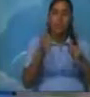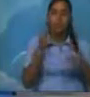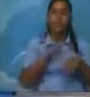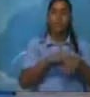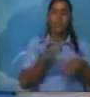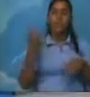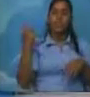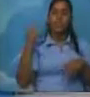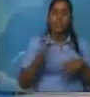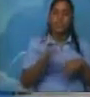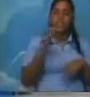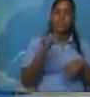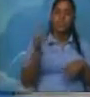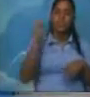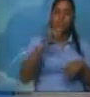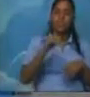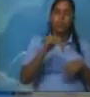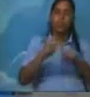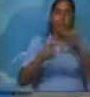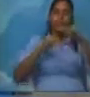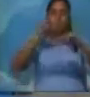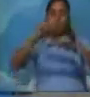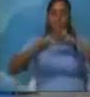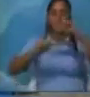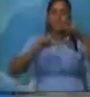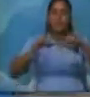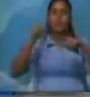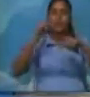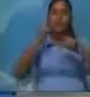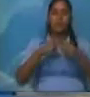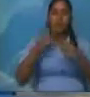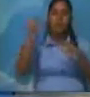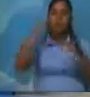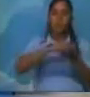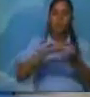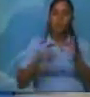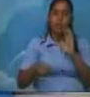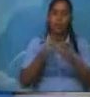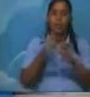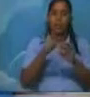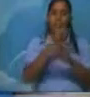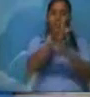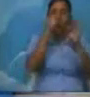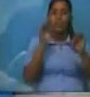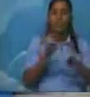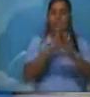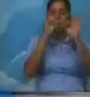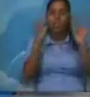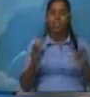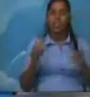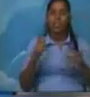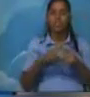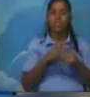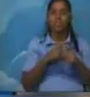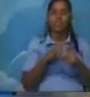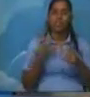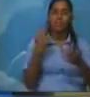poniendo los bemoles le pone bemoles le pone adornos al grito